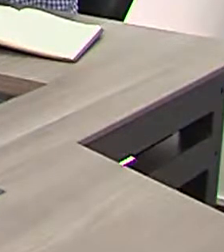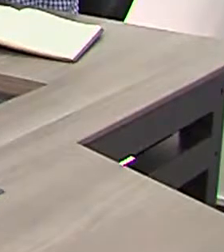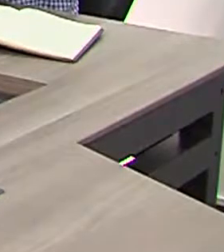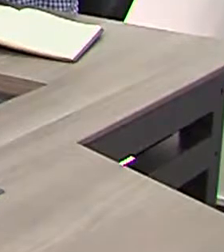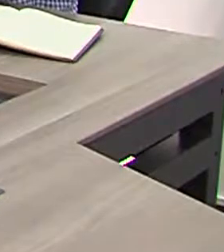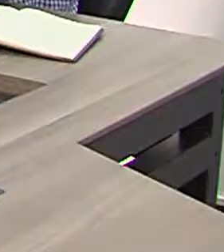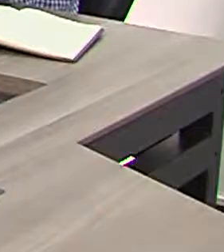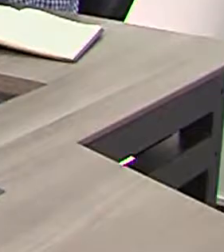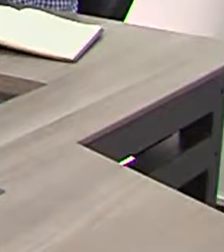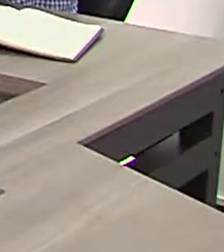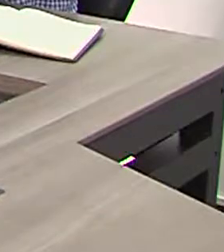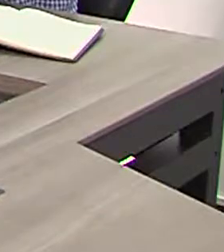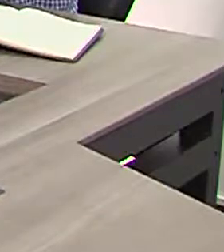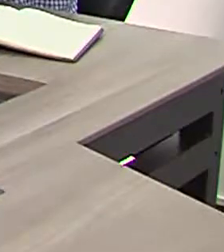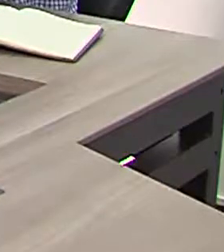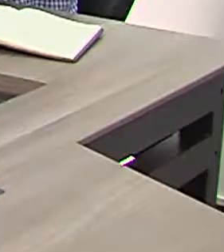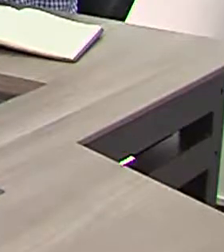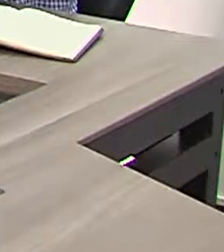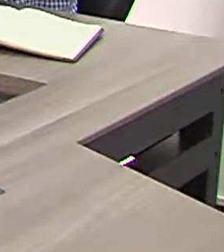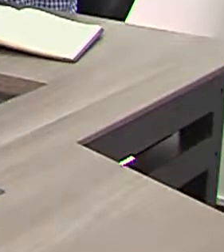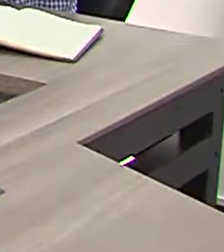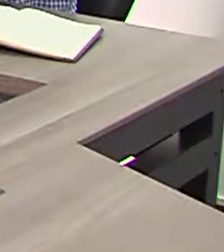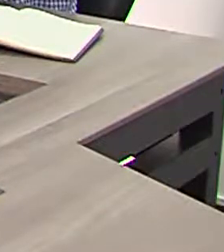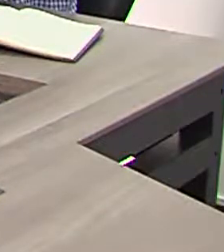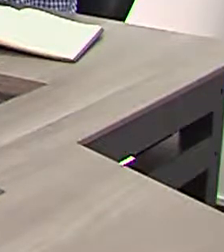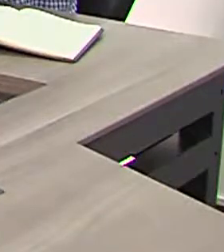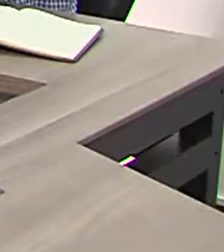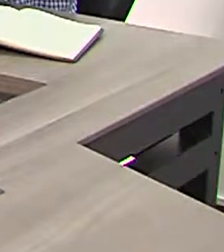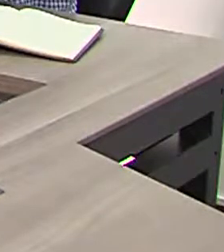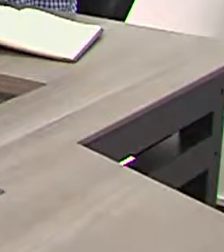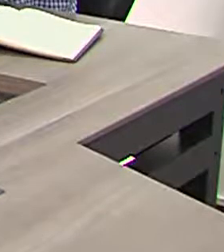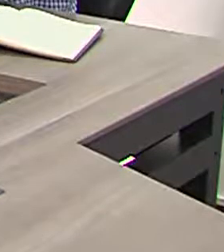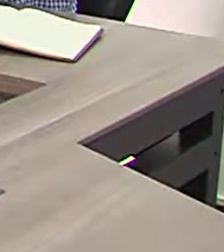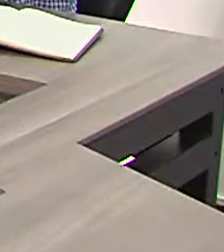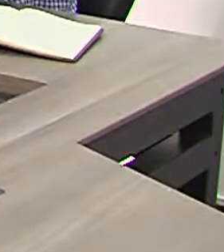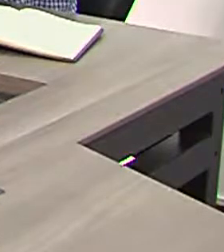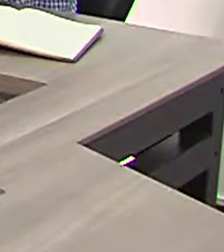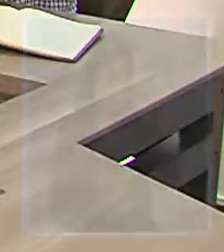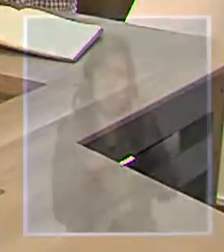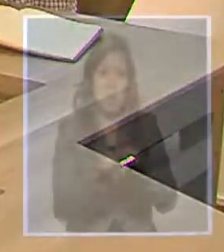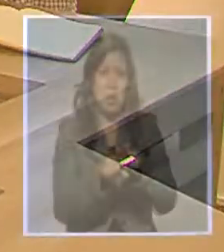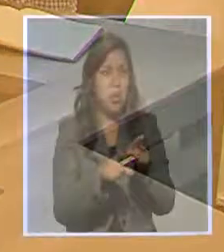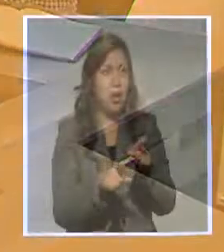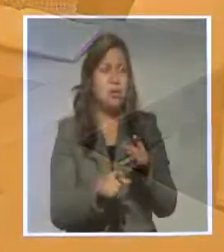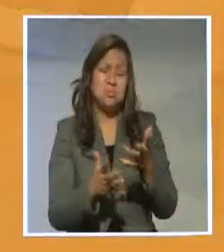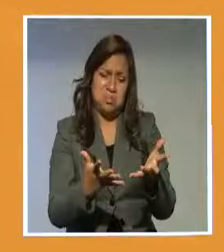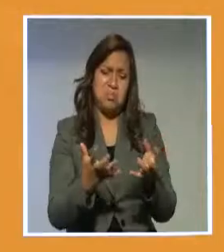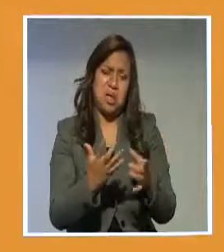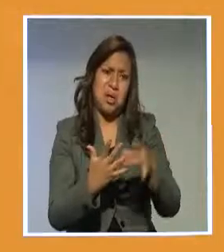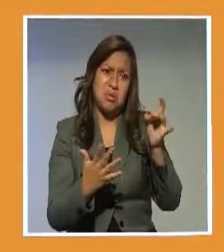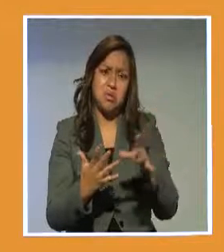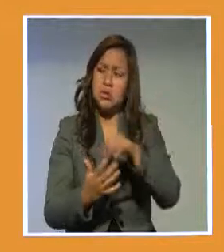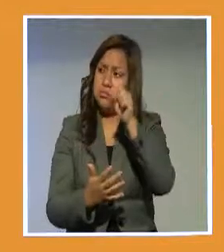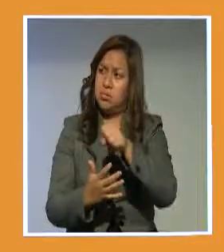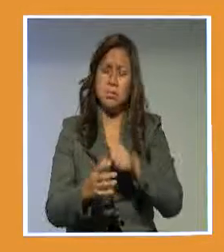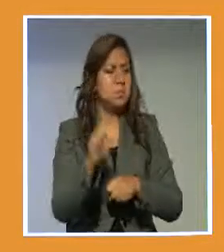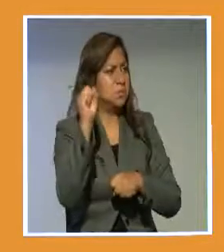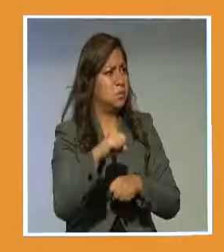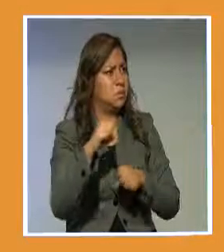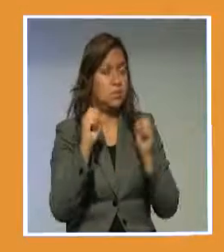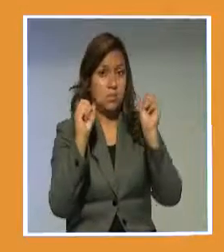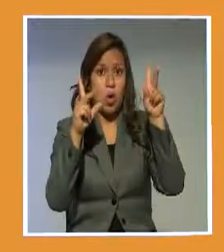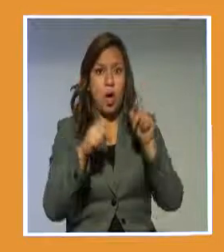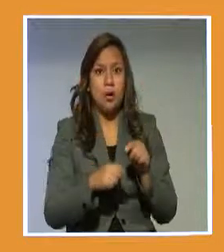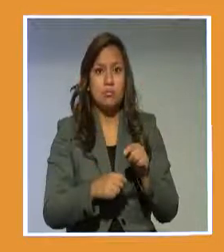existen niños y la disolución de la sociedad conyugal es de mutuo acuerdo, tranquilamente puede hacer el trámite en la